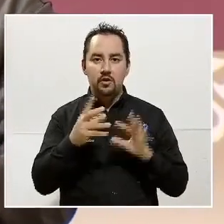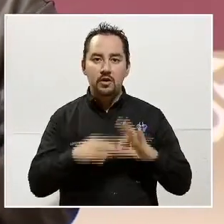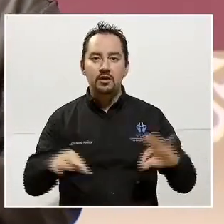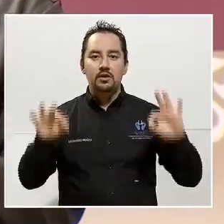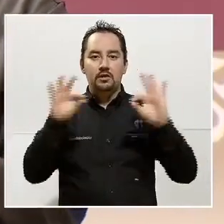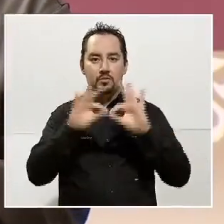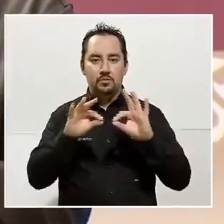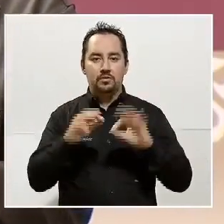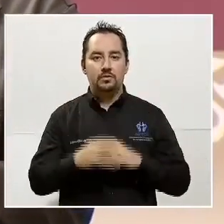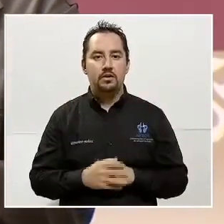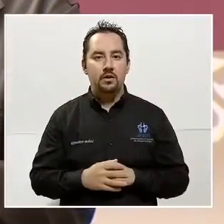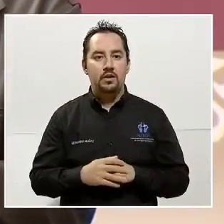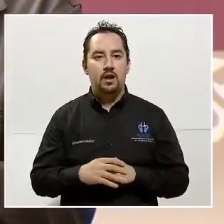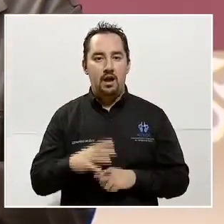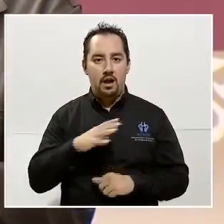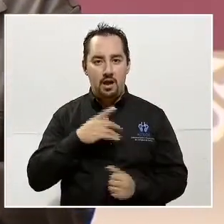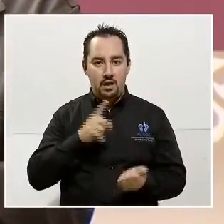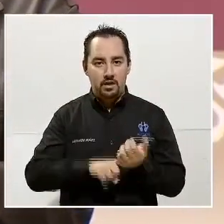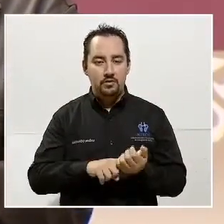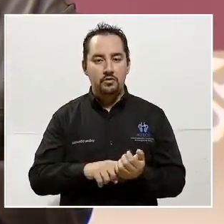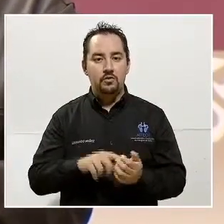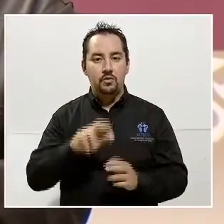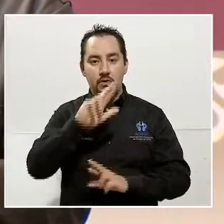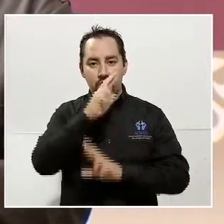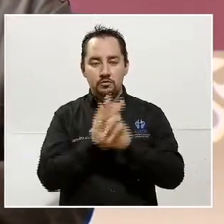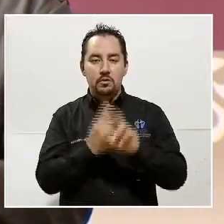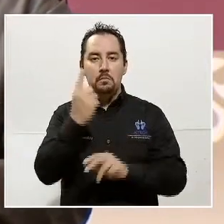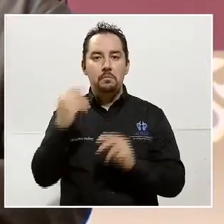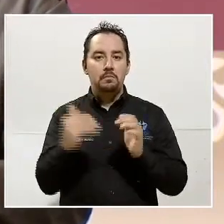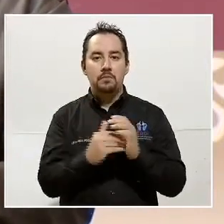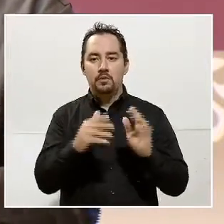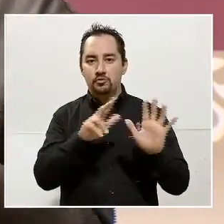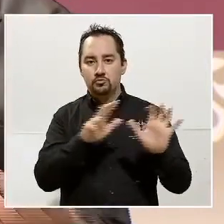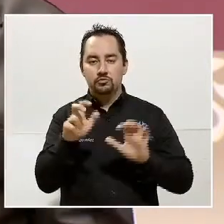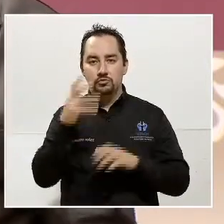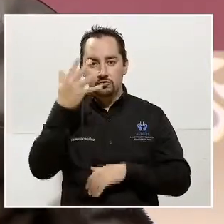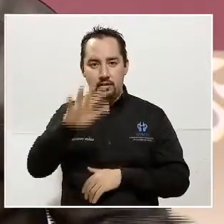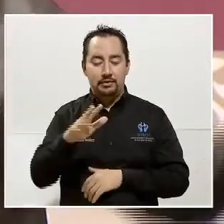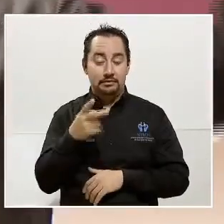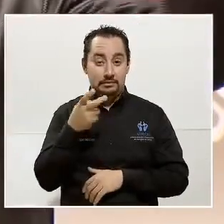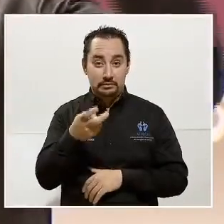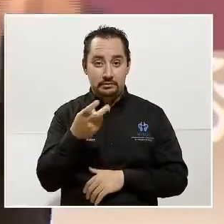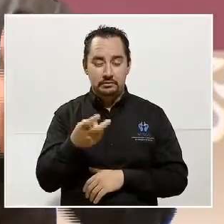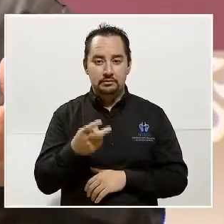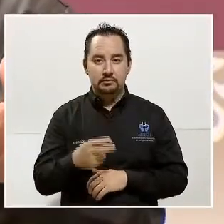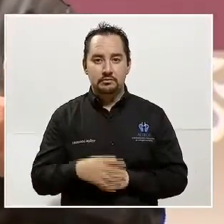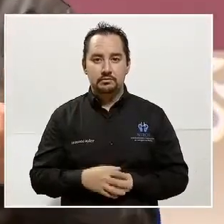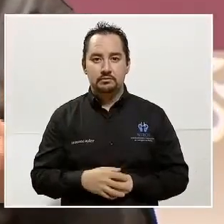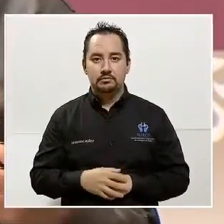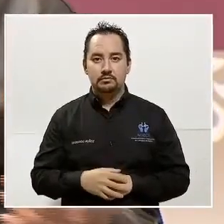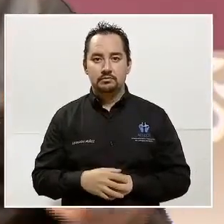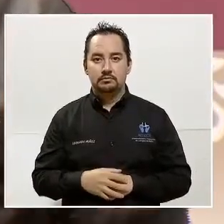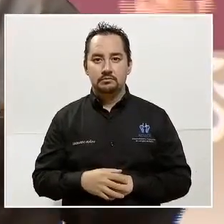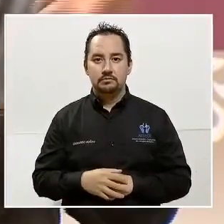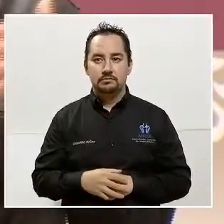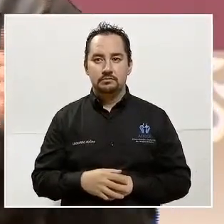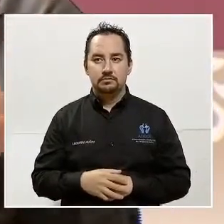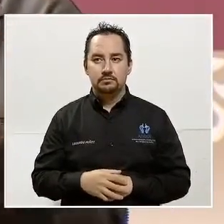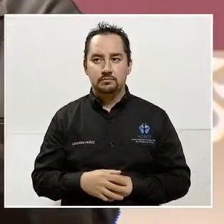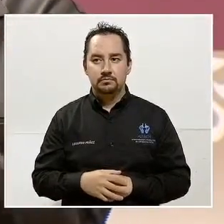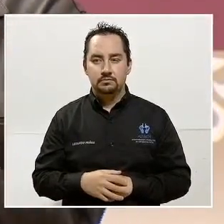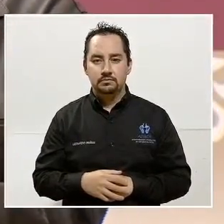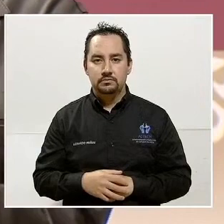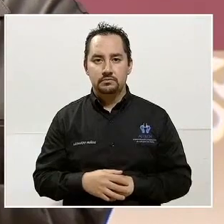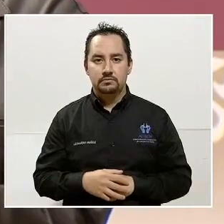movimiento revolucionario de 1910, que es el que retoma el